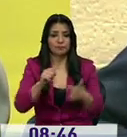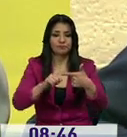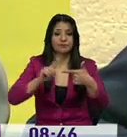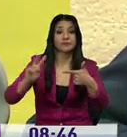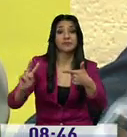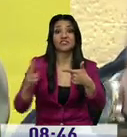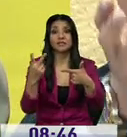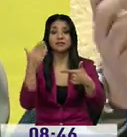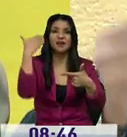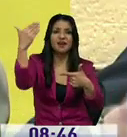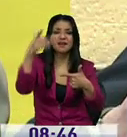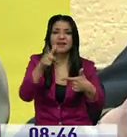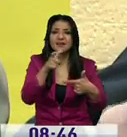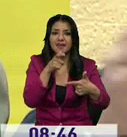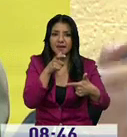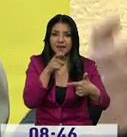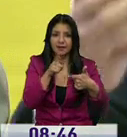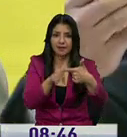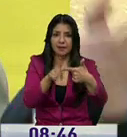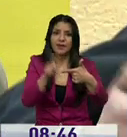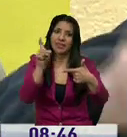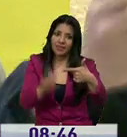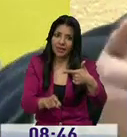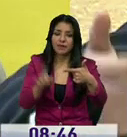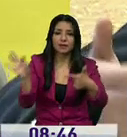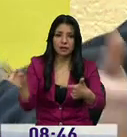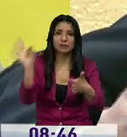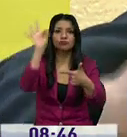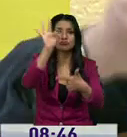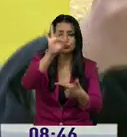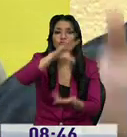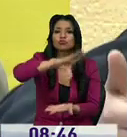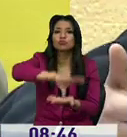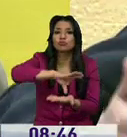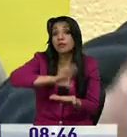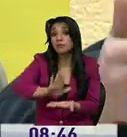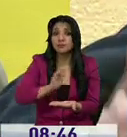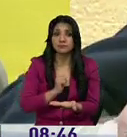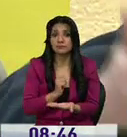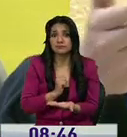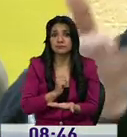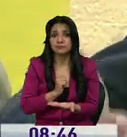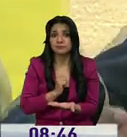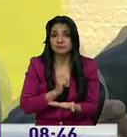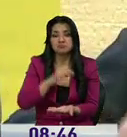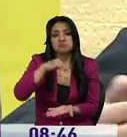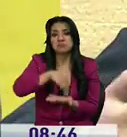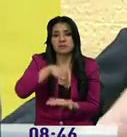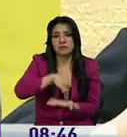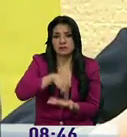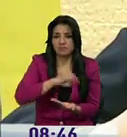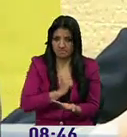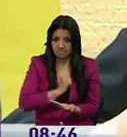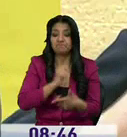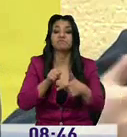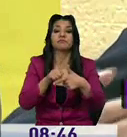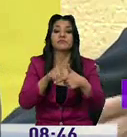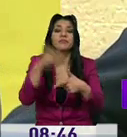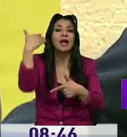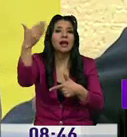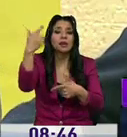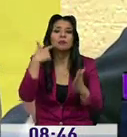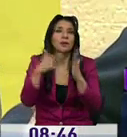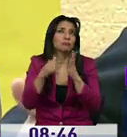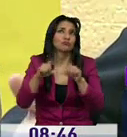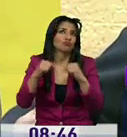autoridad pensamos que debía provenir de la parte urbana, es decir, de Machachi. Si el alcalde provenía